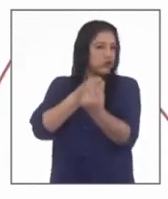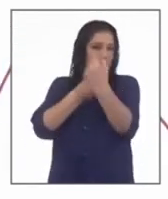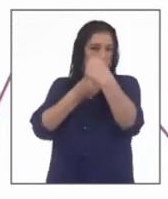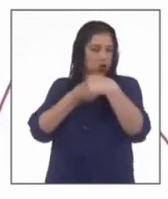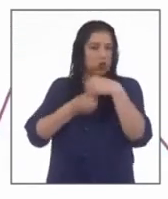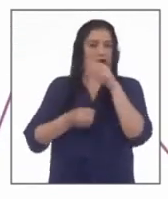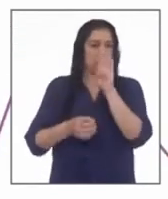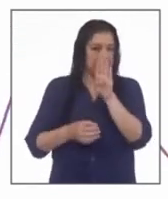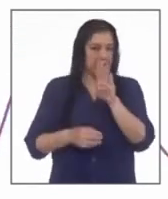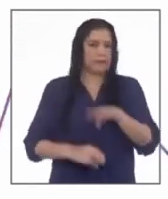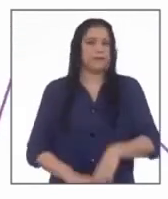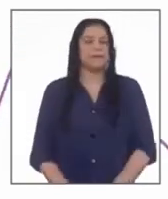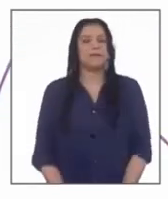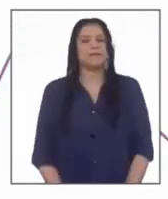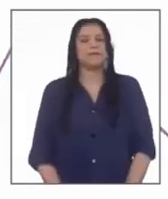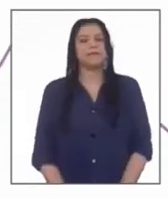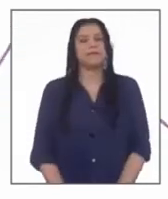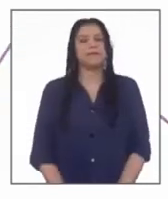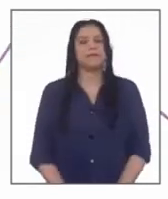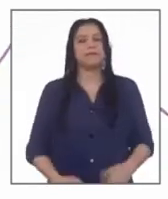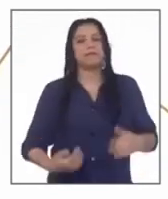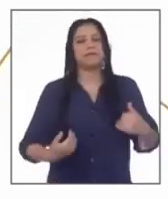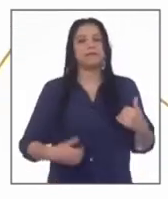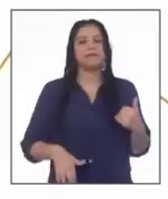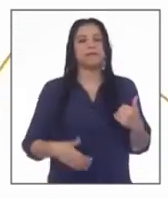el valor de B.